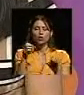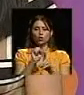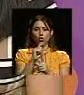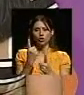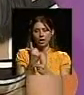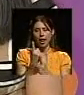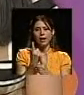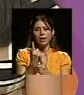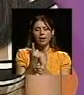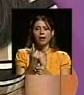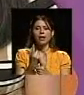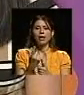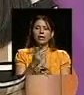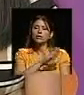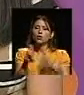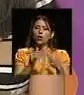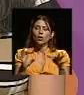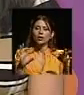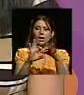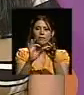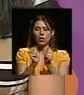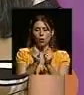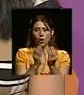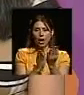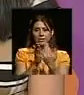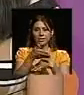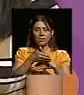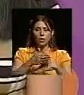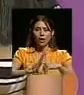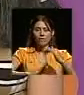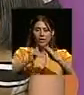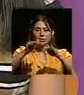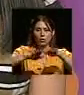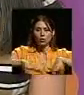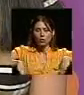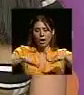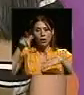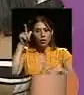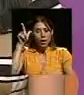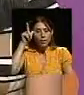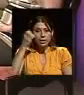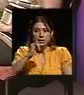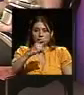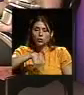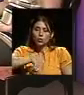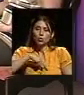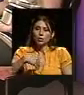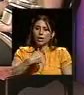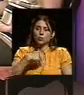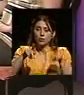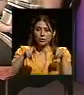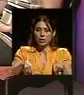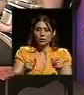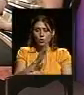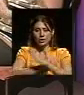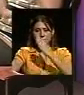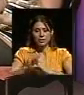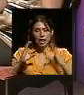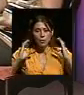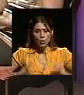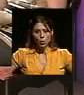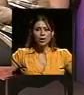este programa, es todo lo que tiene que ver con el acceso a la infraestructura. Y obviamente si tenemos personas con discapacidades motoras que